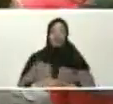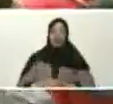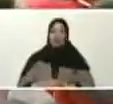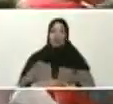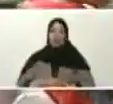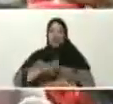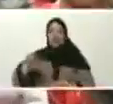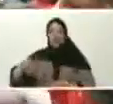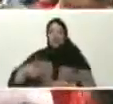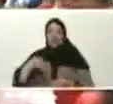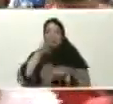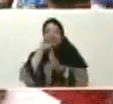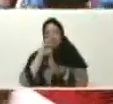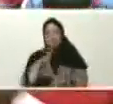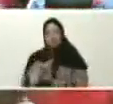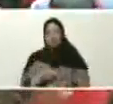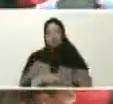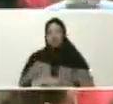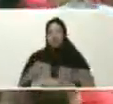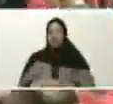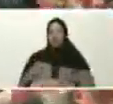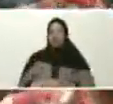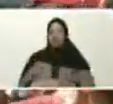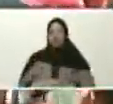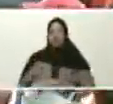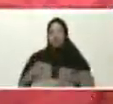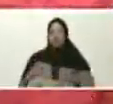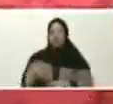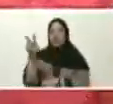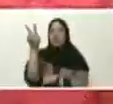Ustedes responden. ¡Es